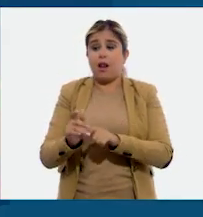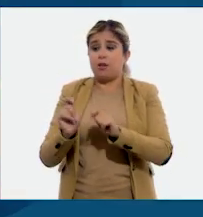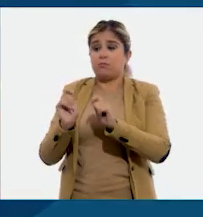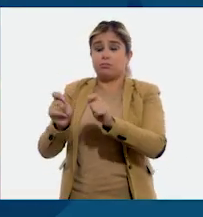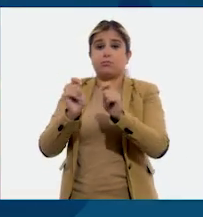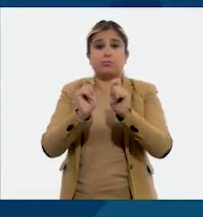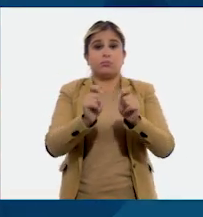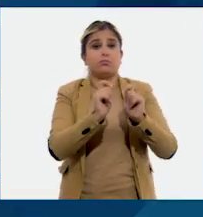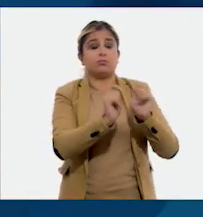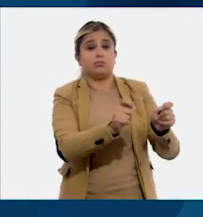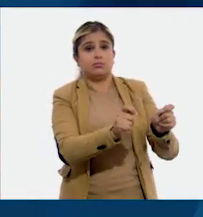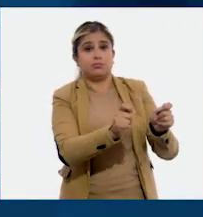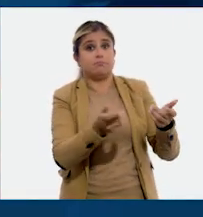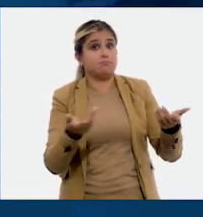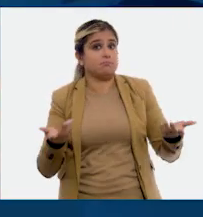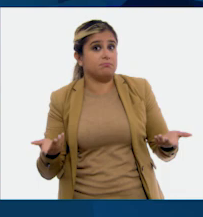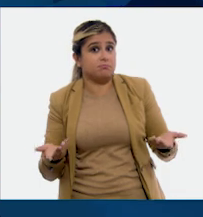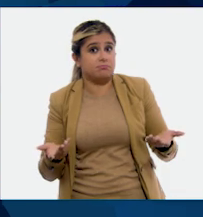sus hijos.